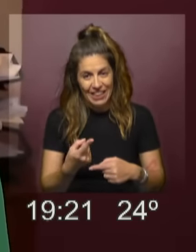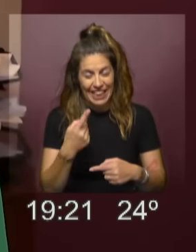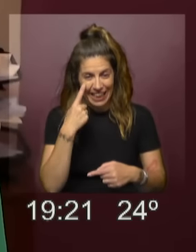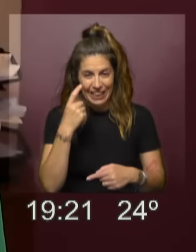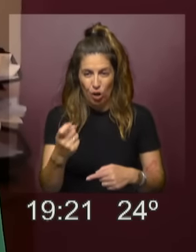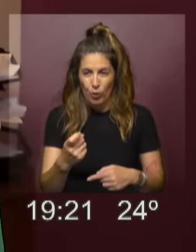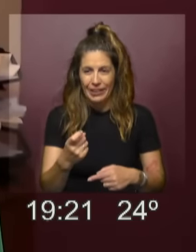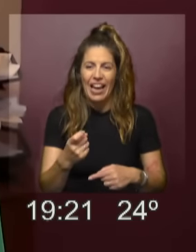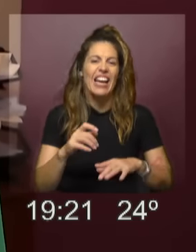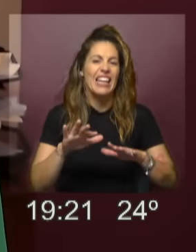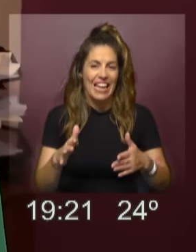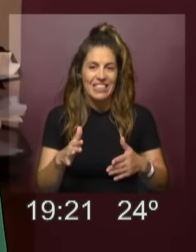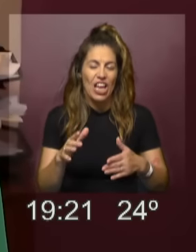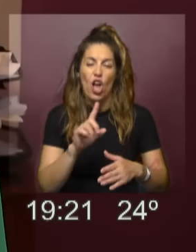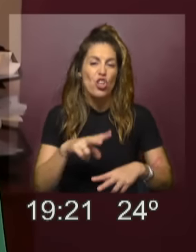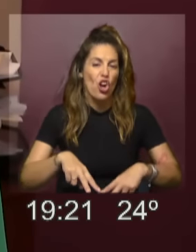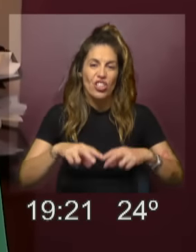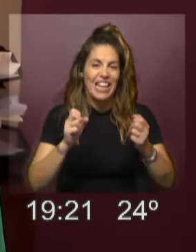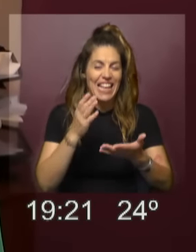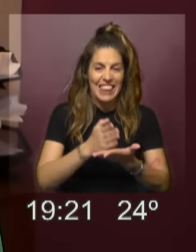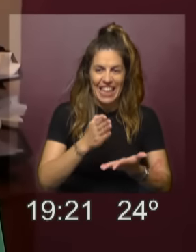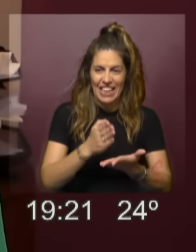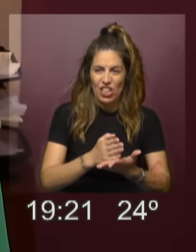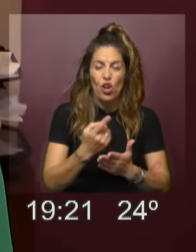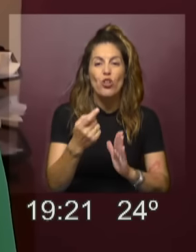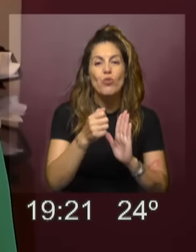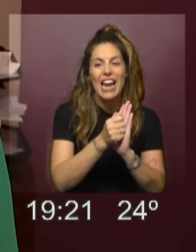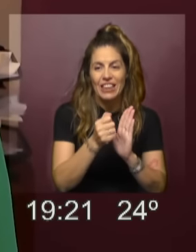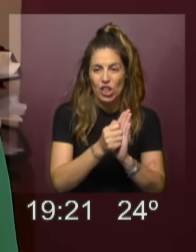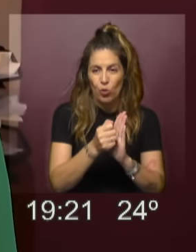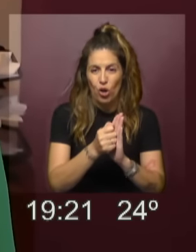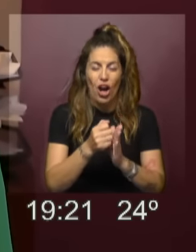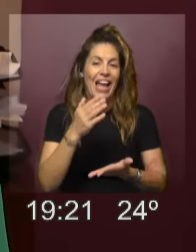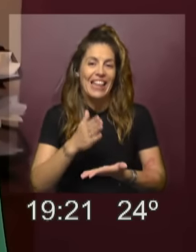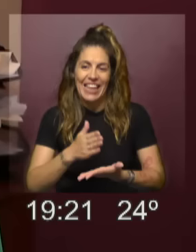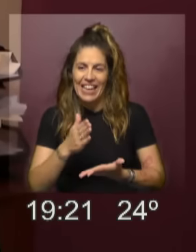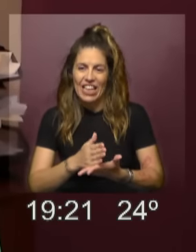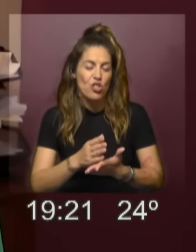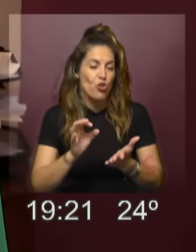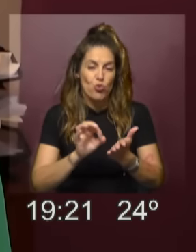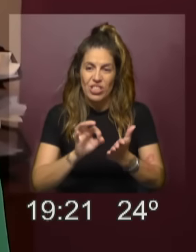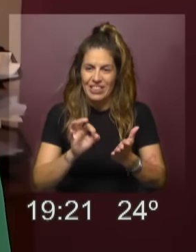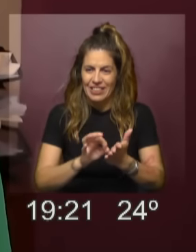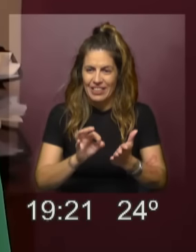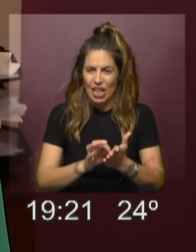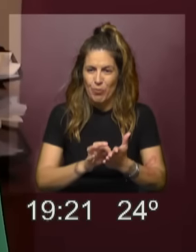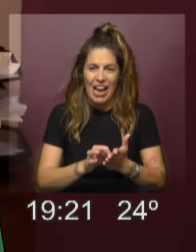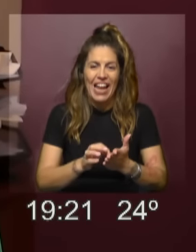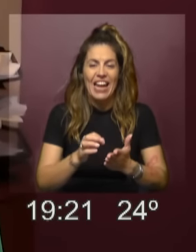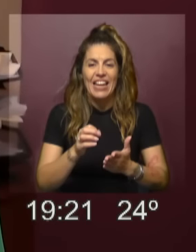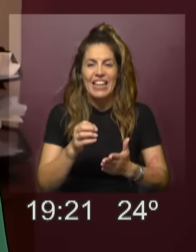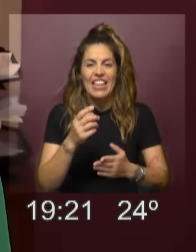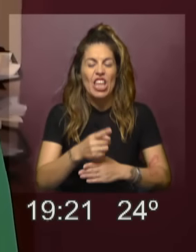cuenta, que es no se analiza el derecho en un artículo. El derecho es un sistema y debe interpretarse